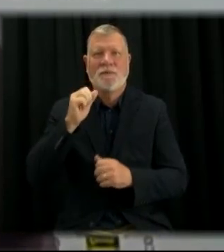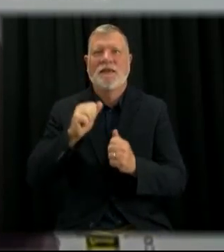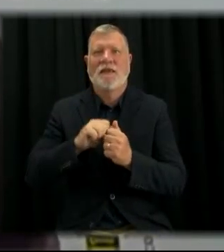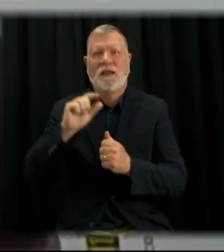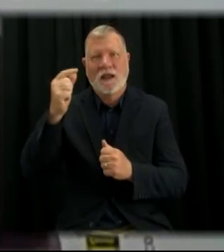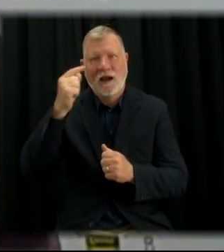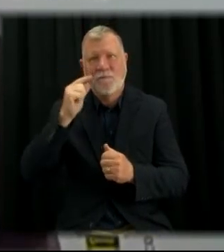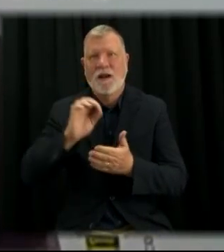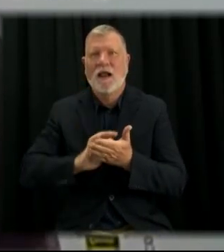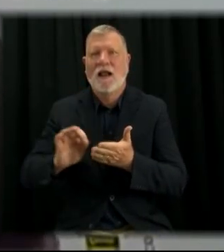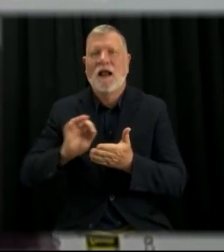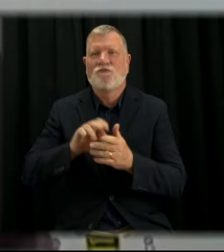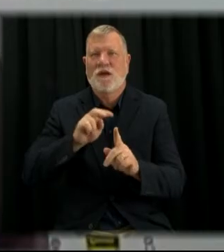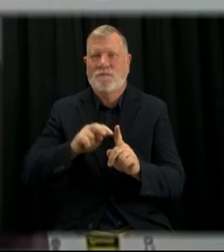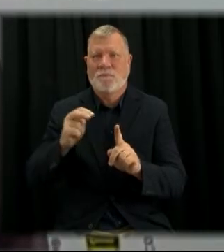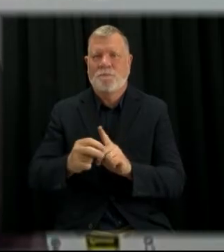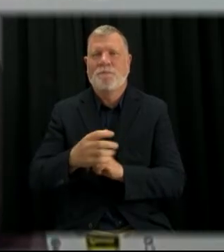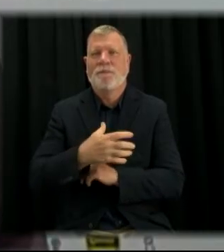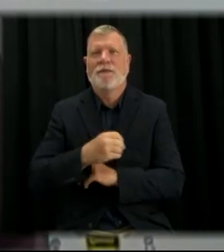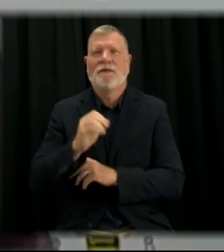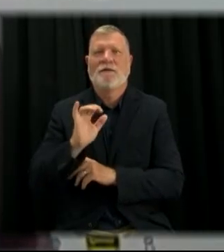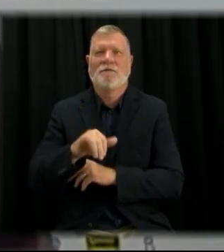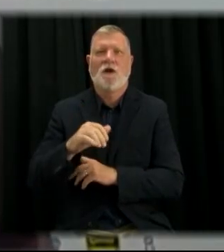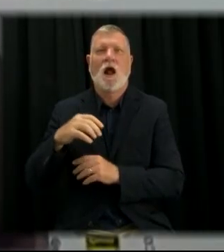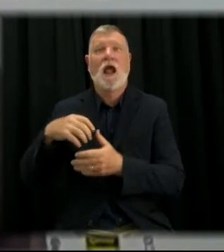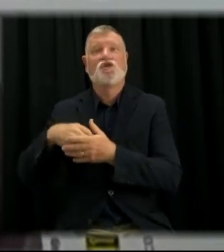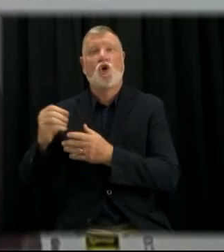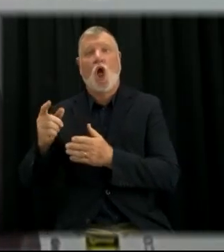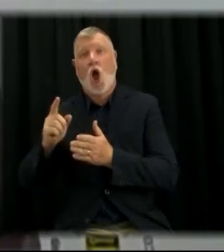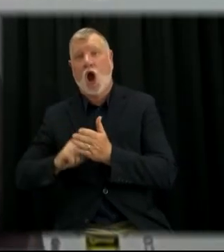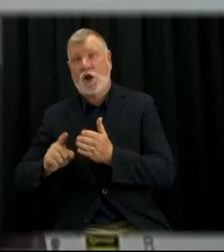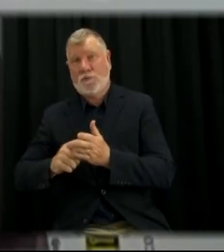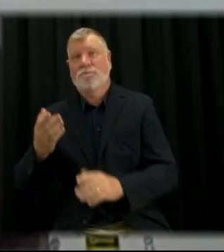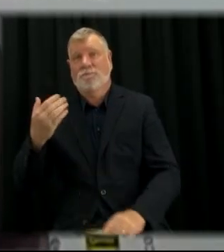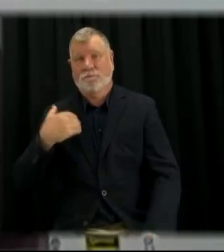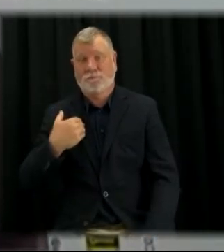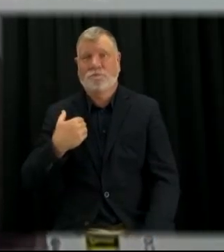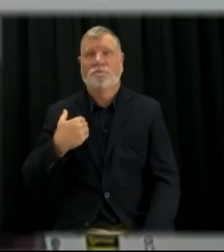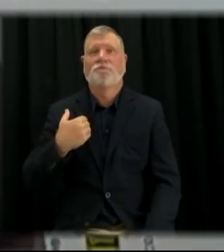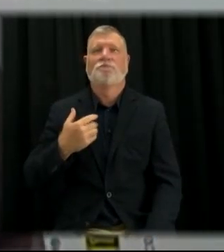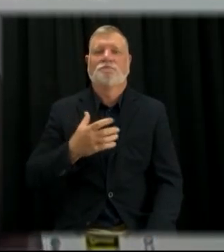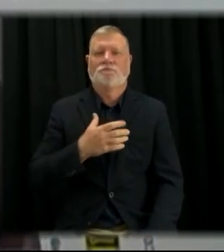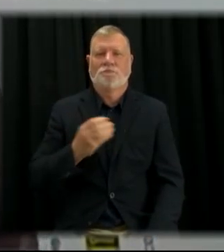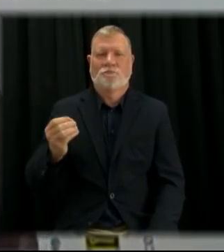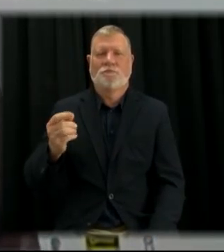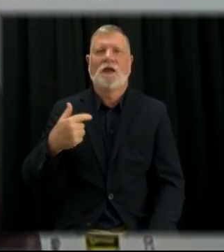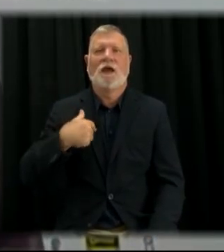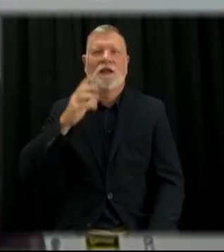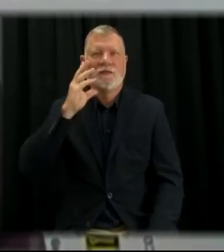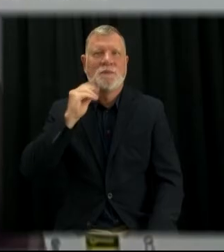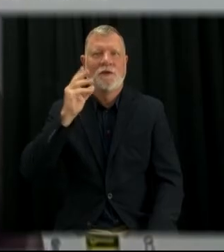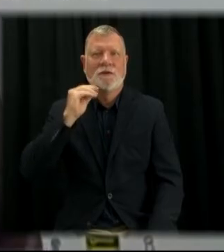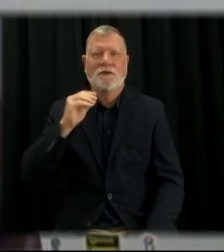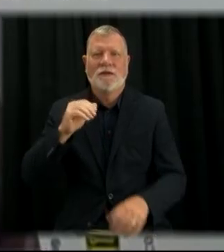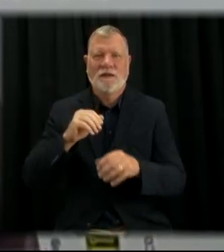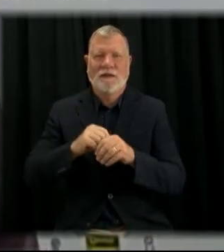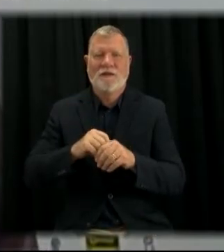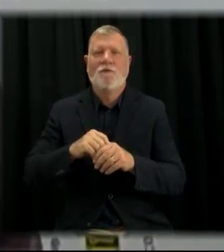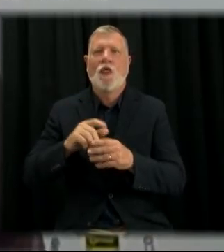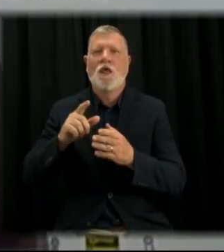experiencia en aspectos de contabilidad de gobierno. Ha sido un auditor externo que tuvo una